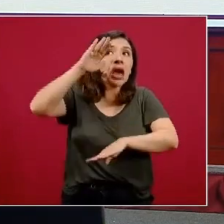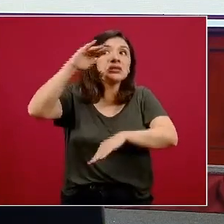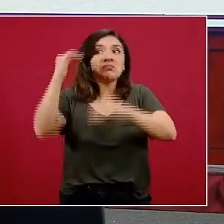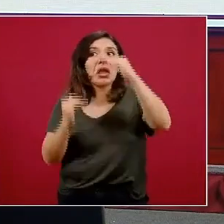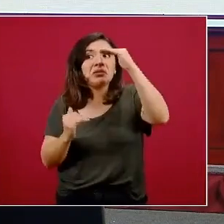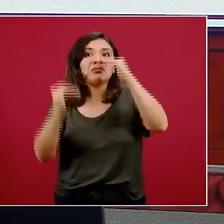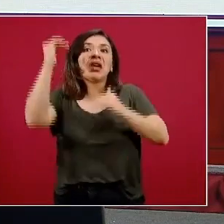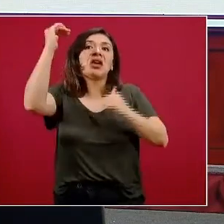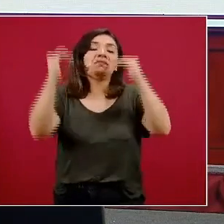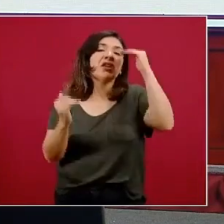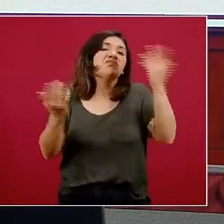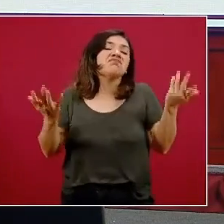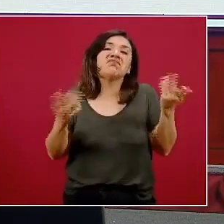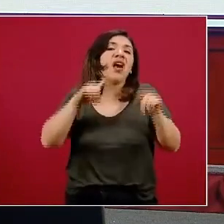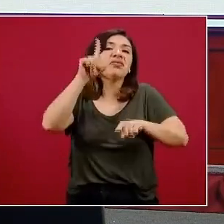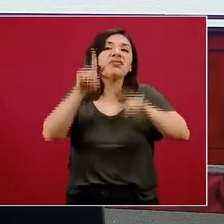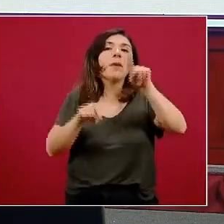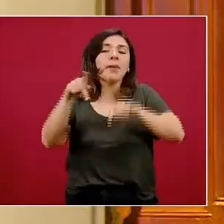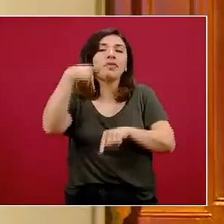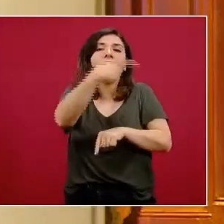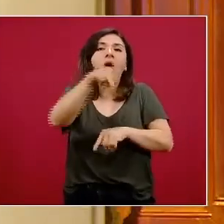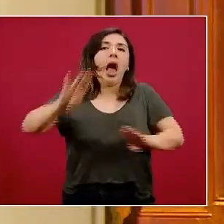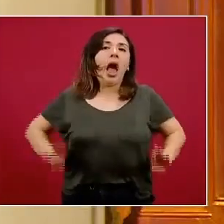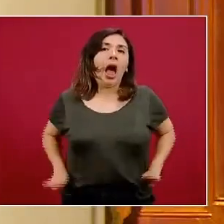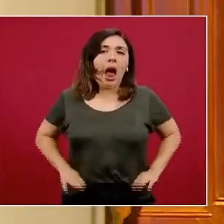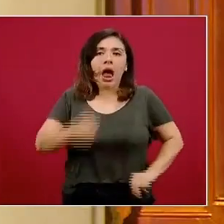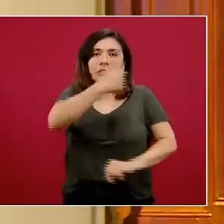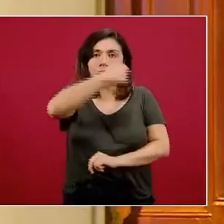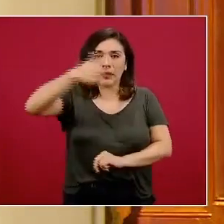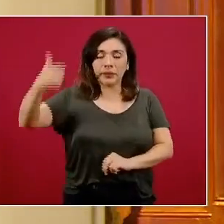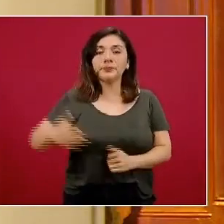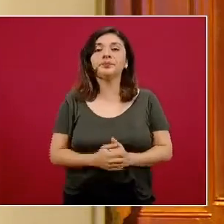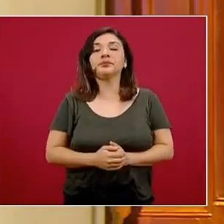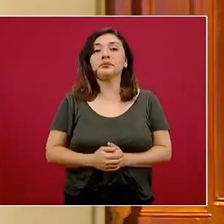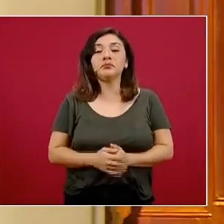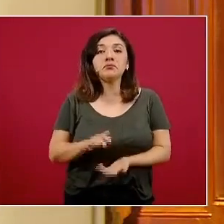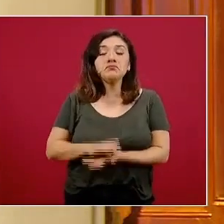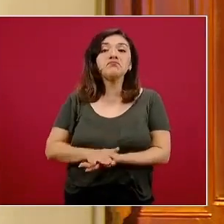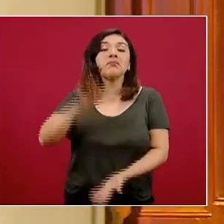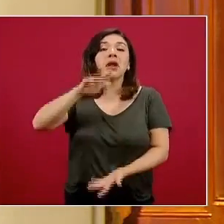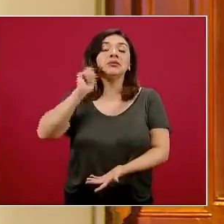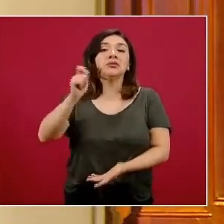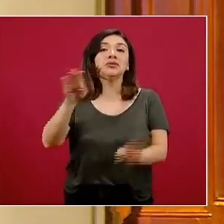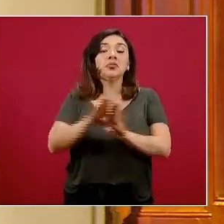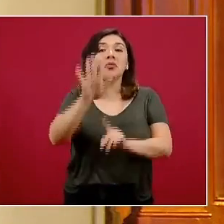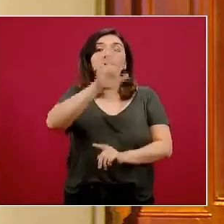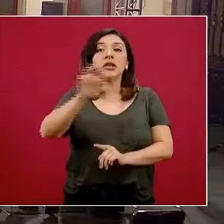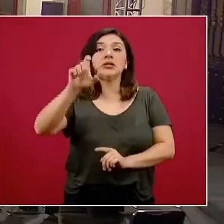mayor o menor en relación a la epidemia activa. Más de 500,000 también de personas,